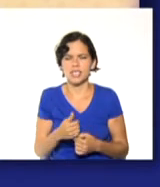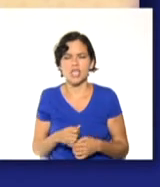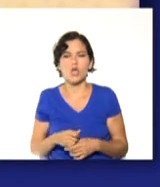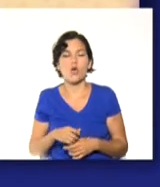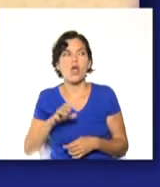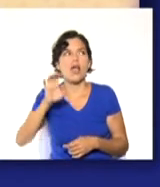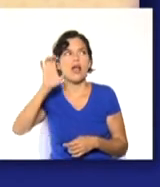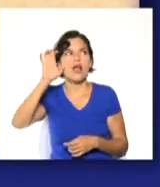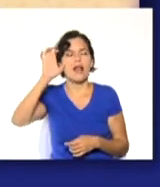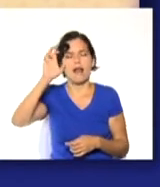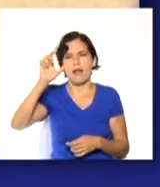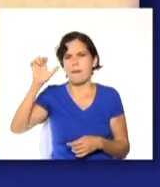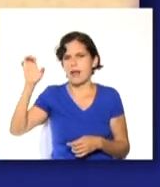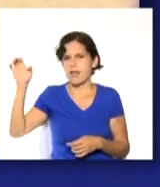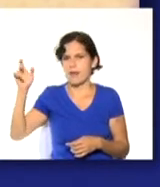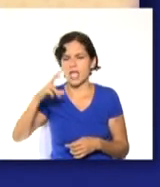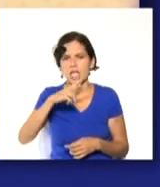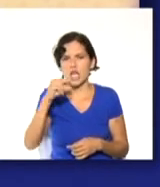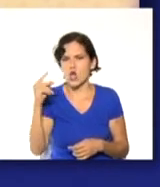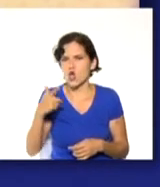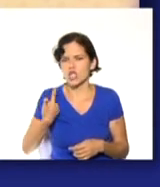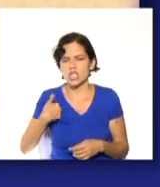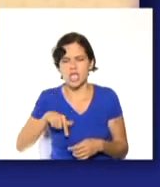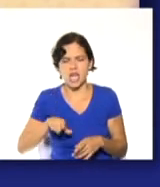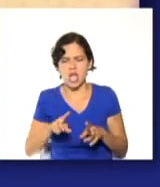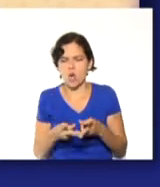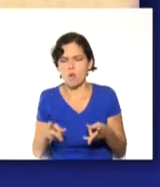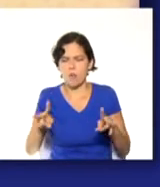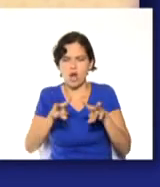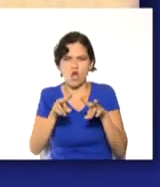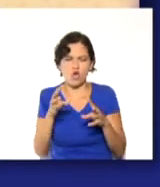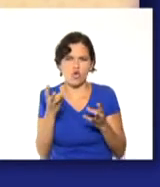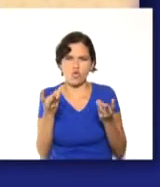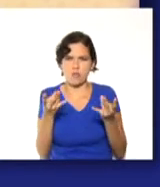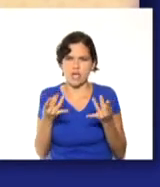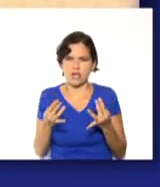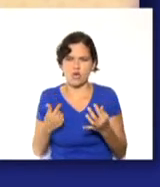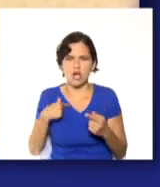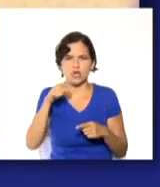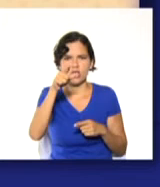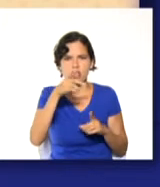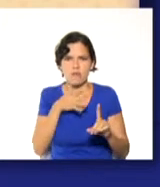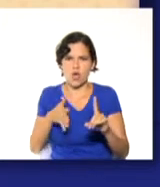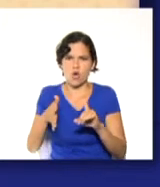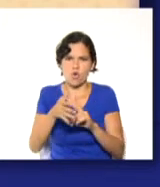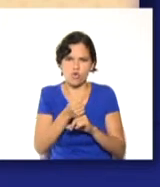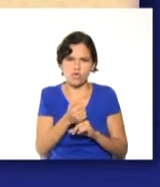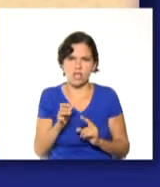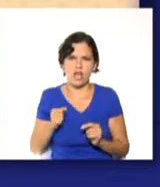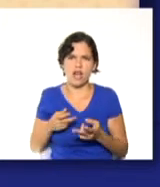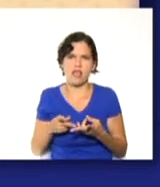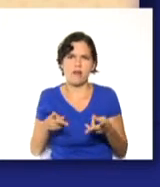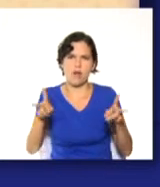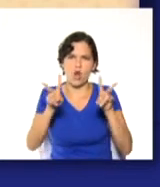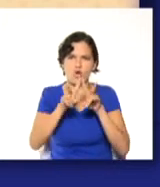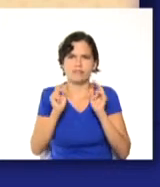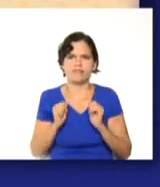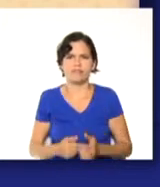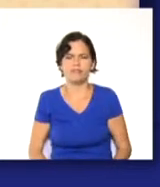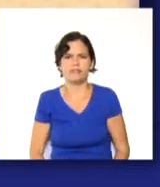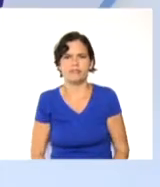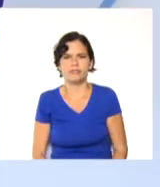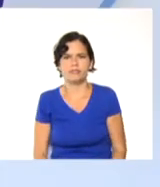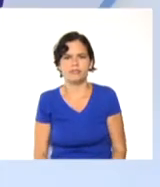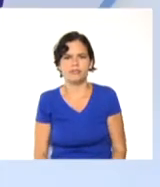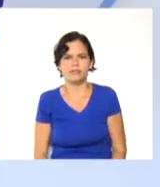su respectivo valor numérico. Bueno, jóvenes, hasta acá la clase del día de hoy,